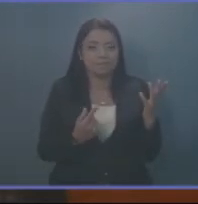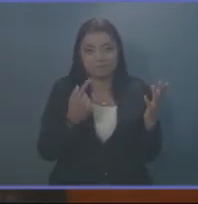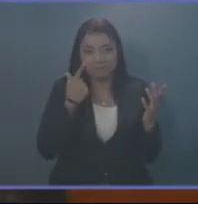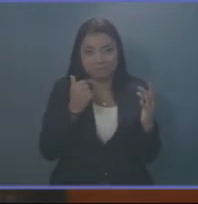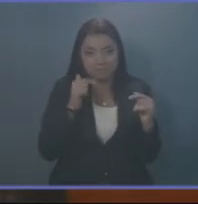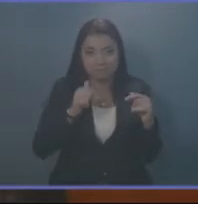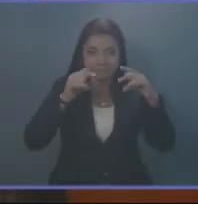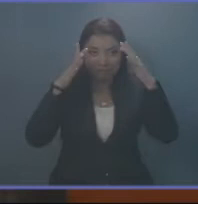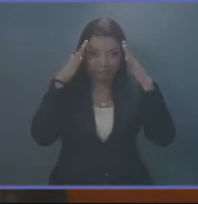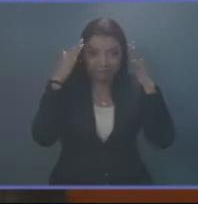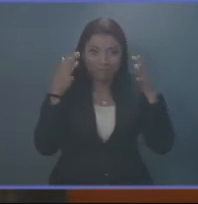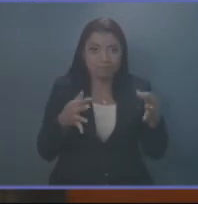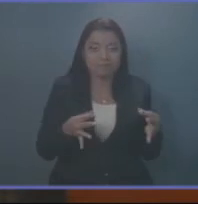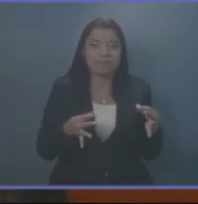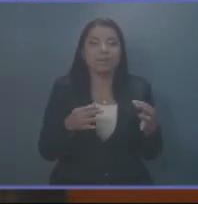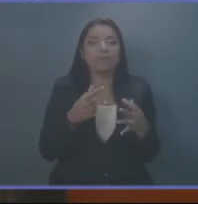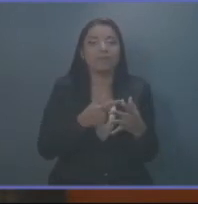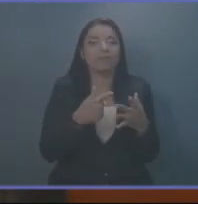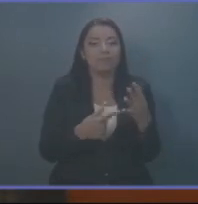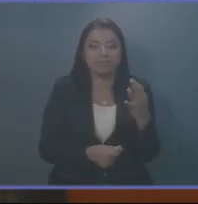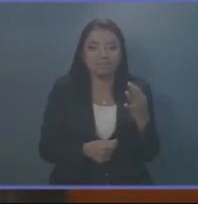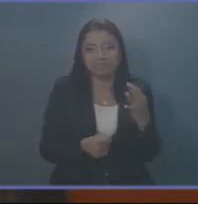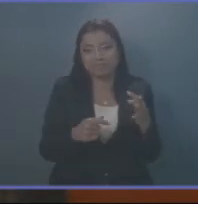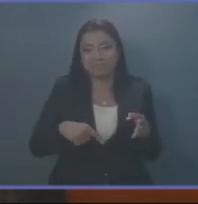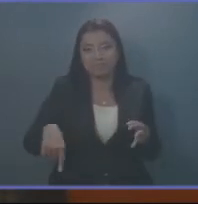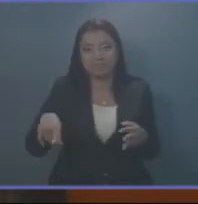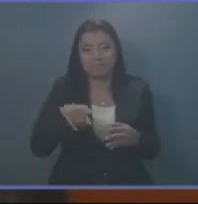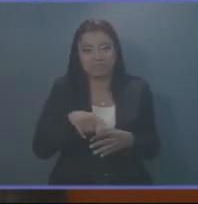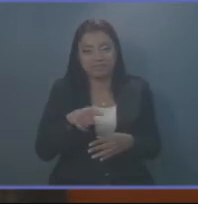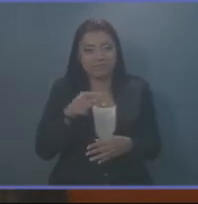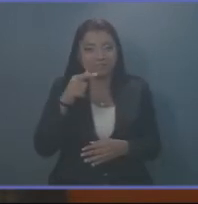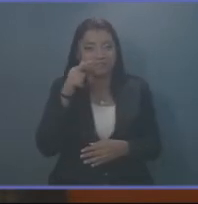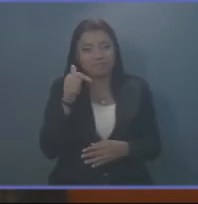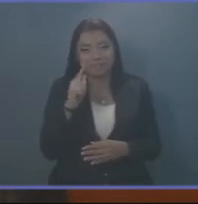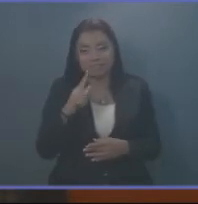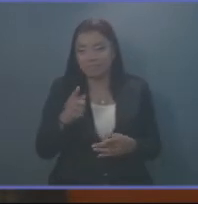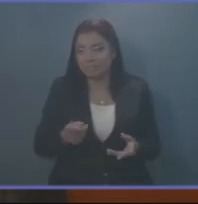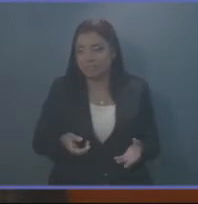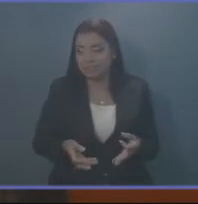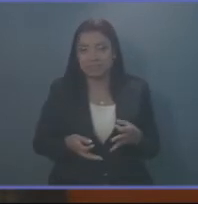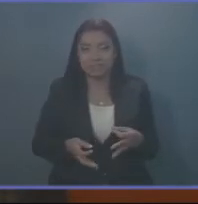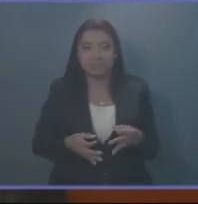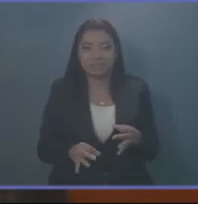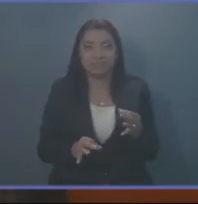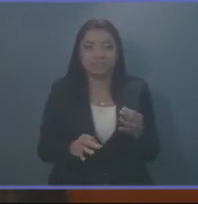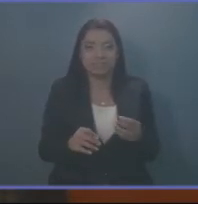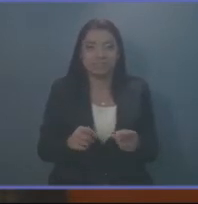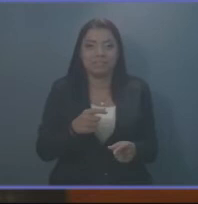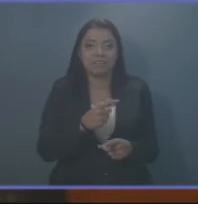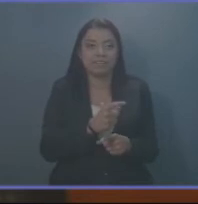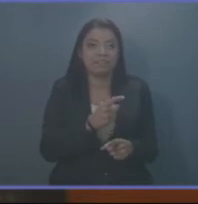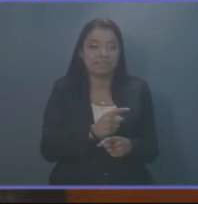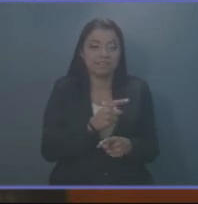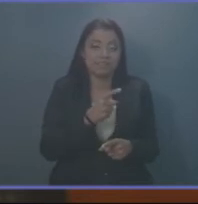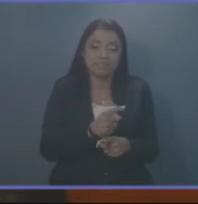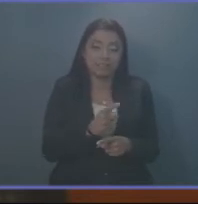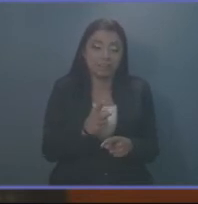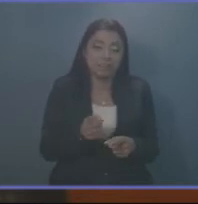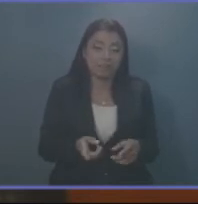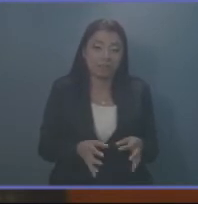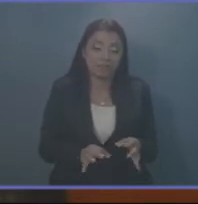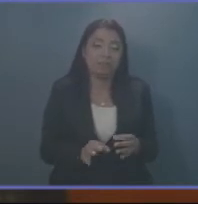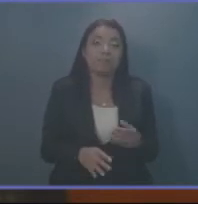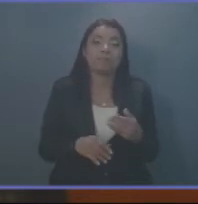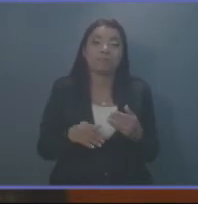la decisión porque considero que no es la manera correcta en la que se está haciendo. Pero hacer